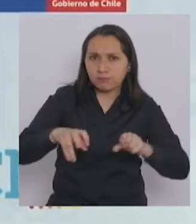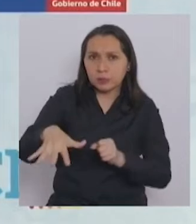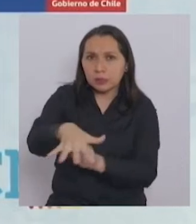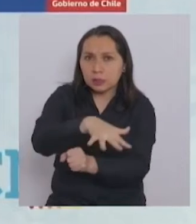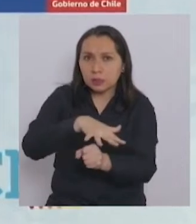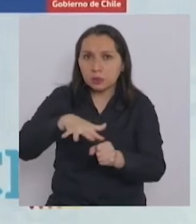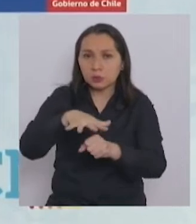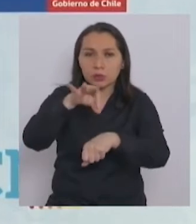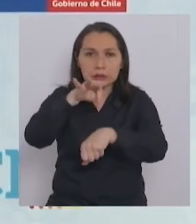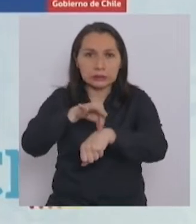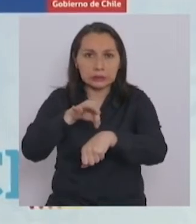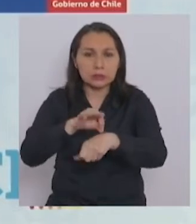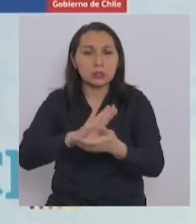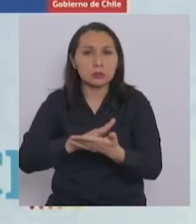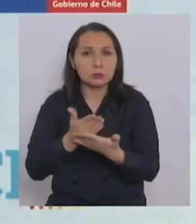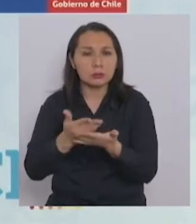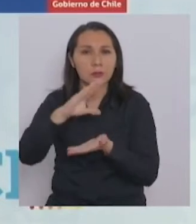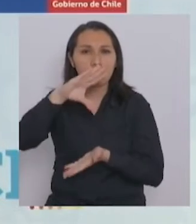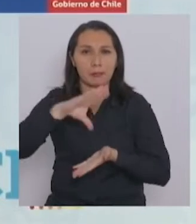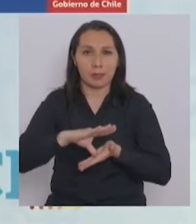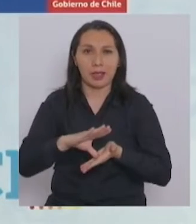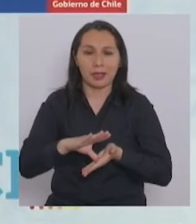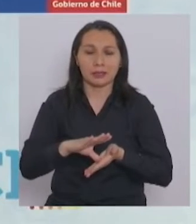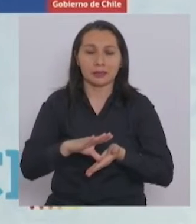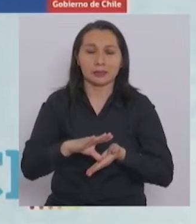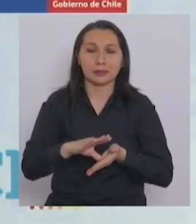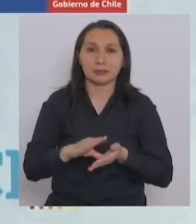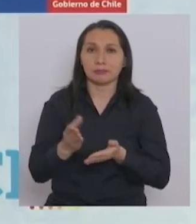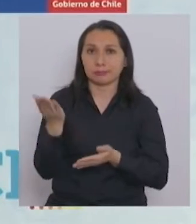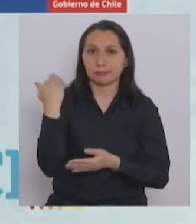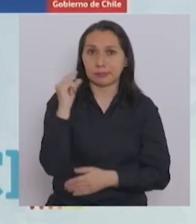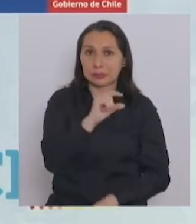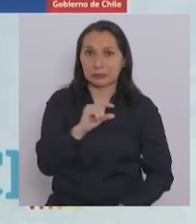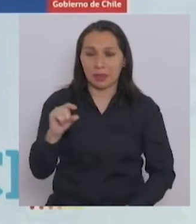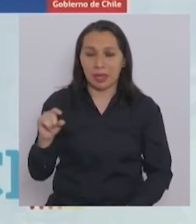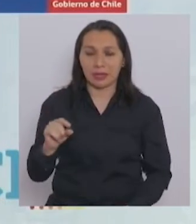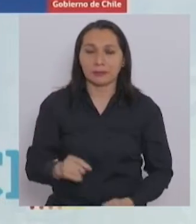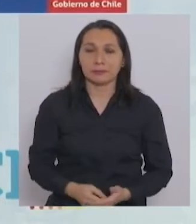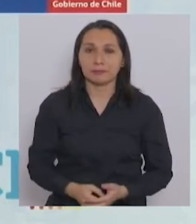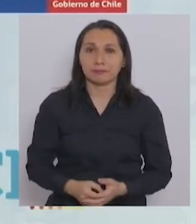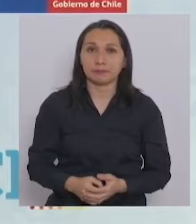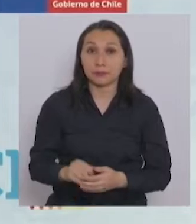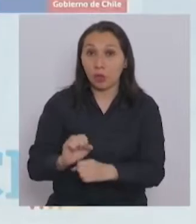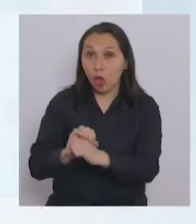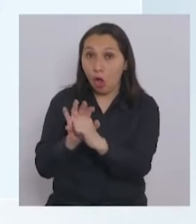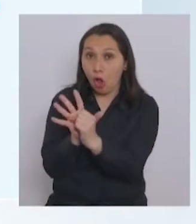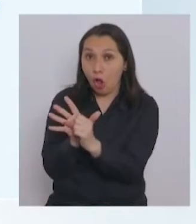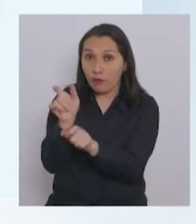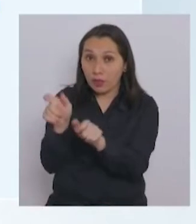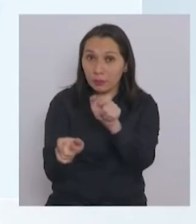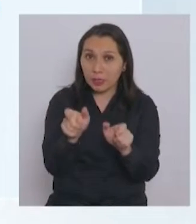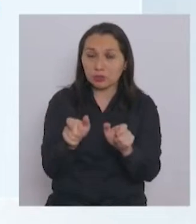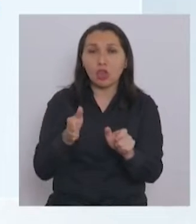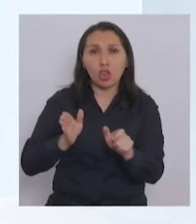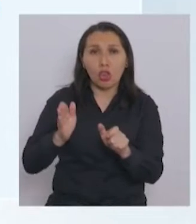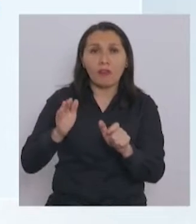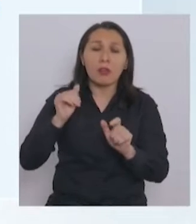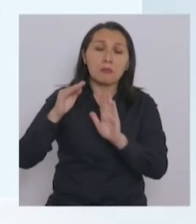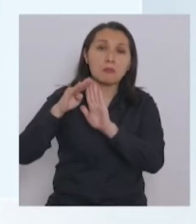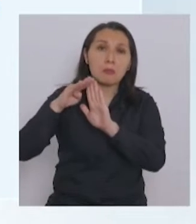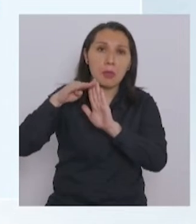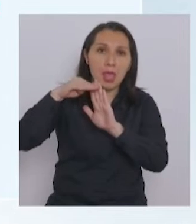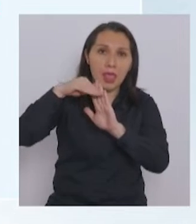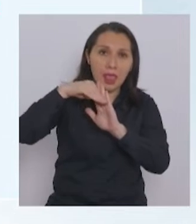situación epidemiológica de nuestro país durante la última semana. Los casos de coronavirus se mantienen en descenso